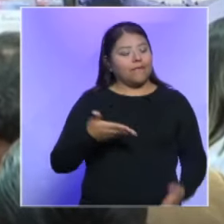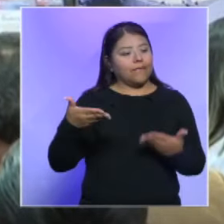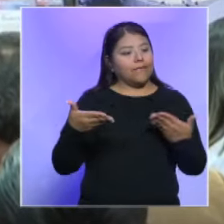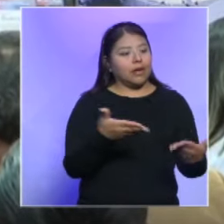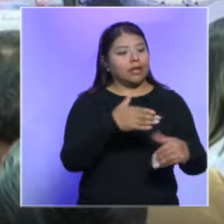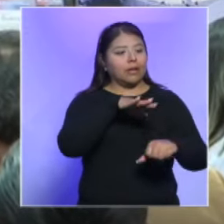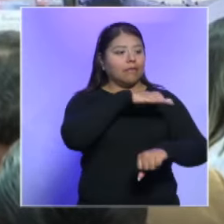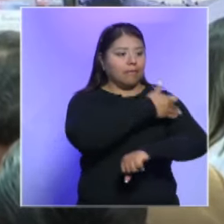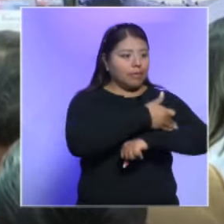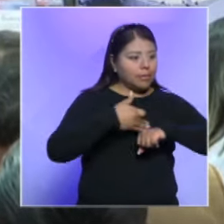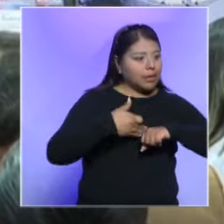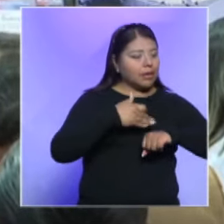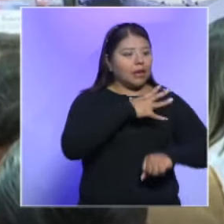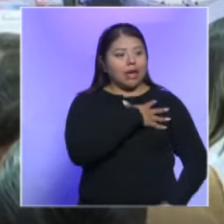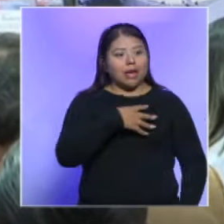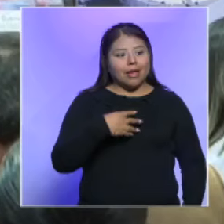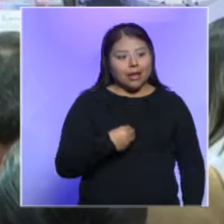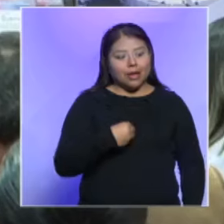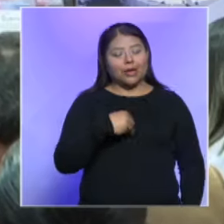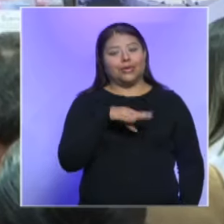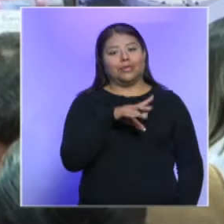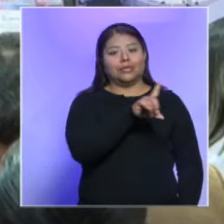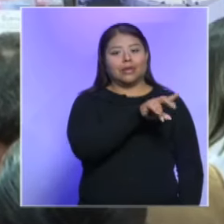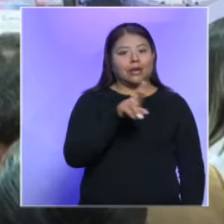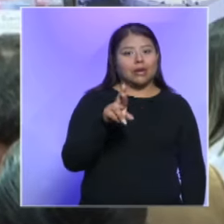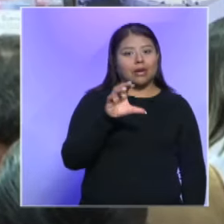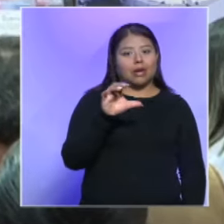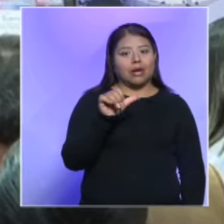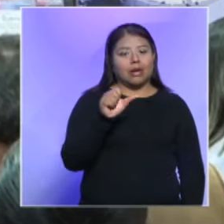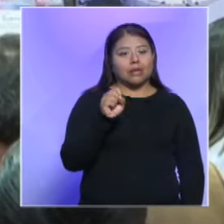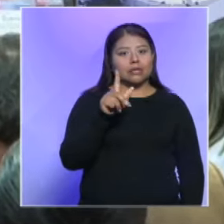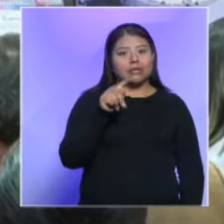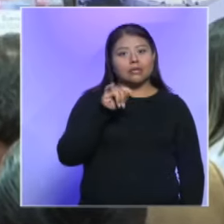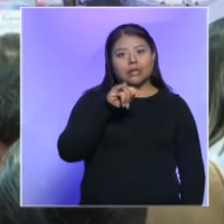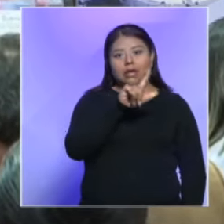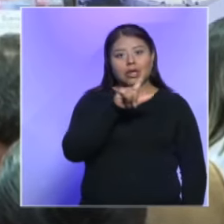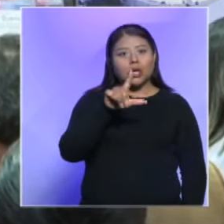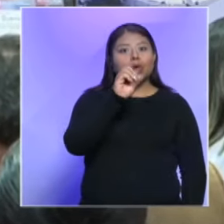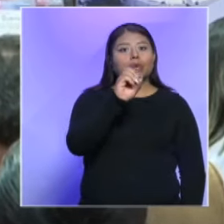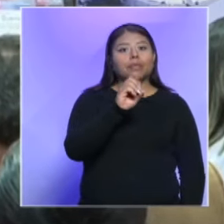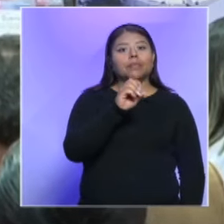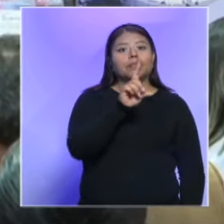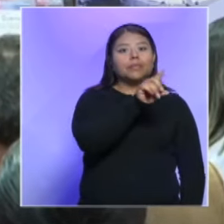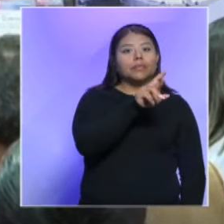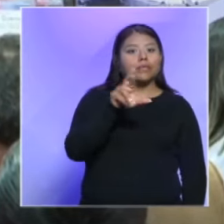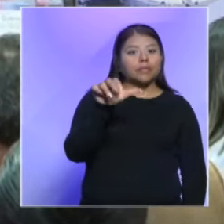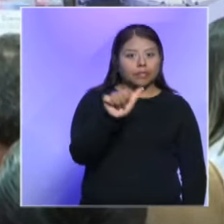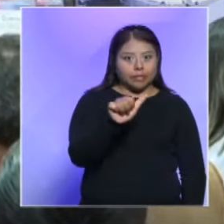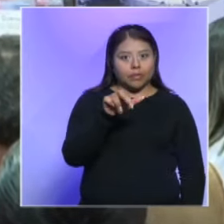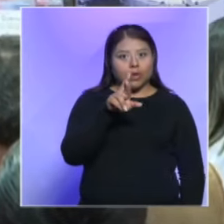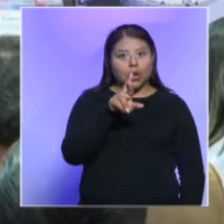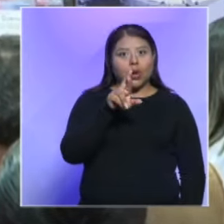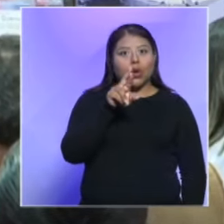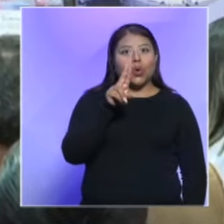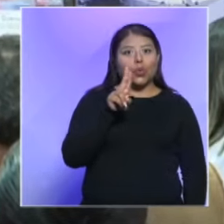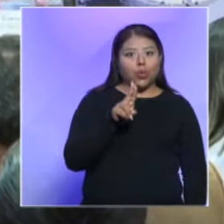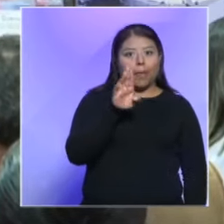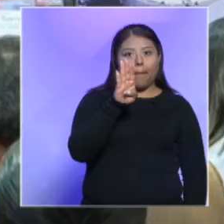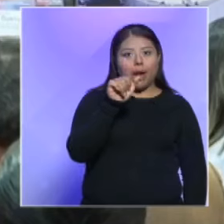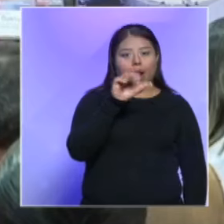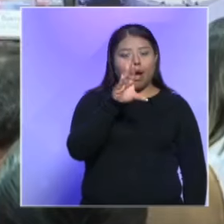hijos, por supuesto el doctor Castillo, la doctora Rubalcaba, doctor Contreras, Agustín Millán y quienes me acompañan